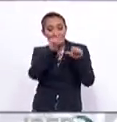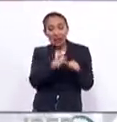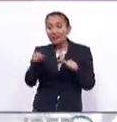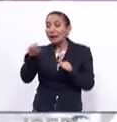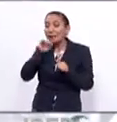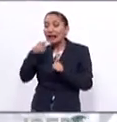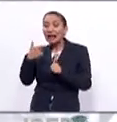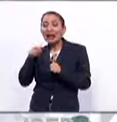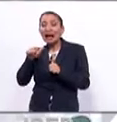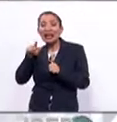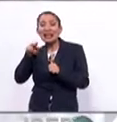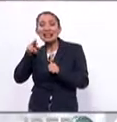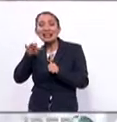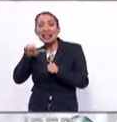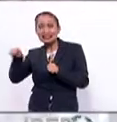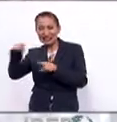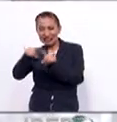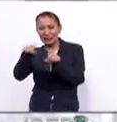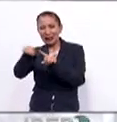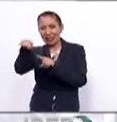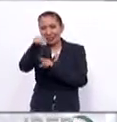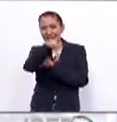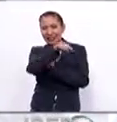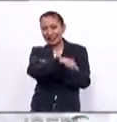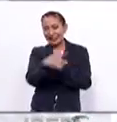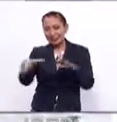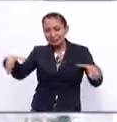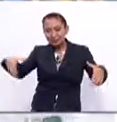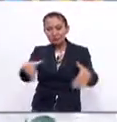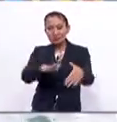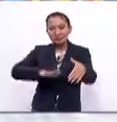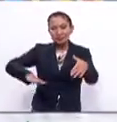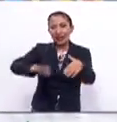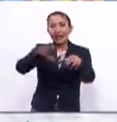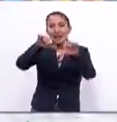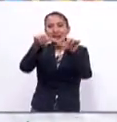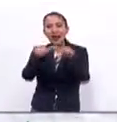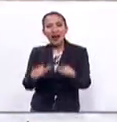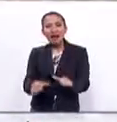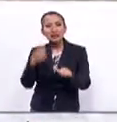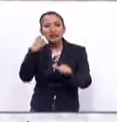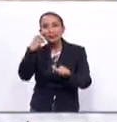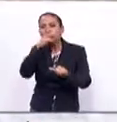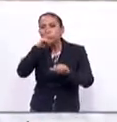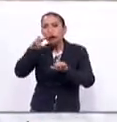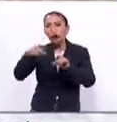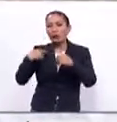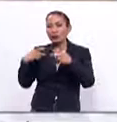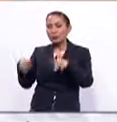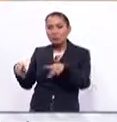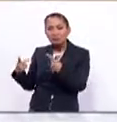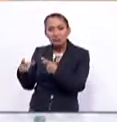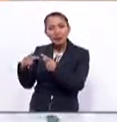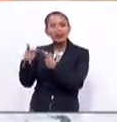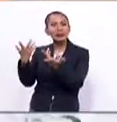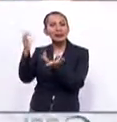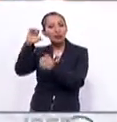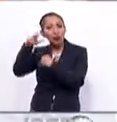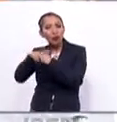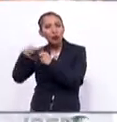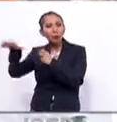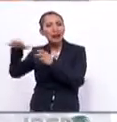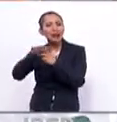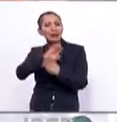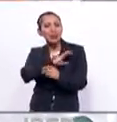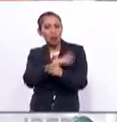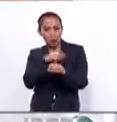los galeristas y con los distintos agentes del ecosistema, digamos, de las artes visuales, con el mercado de arte europeo